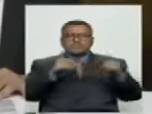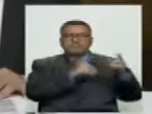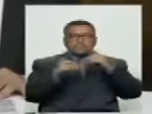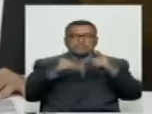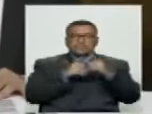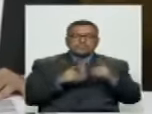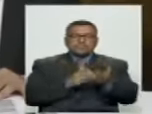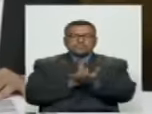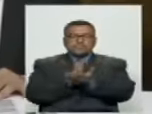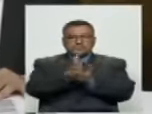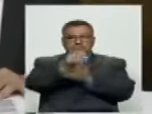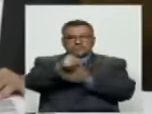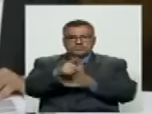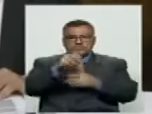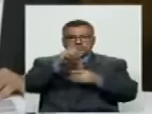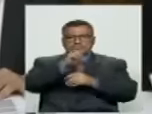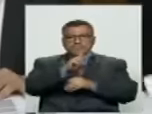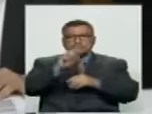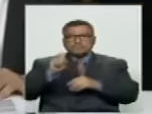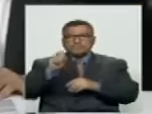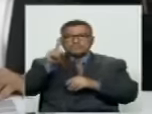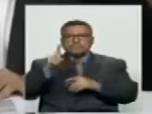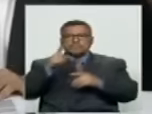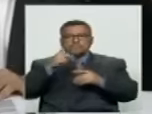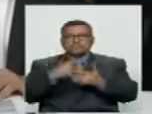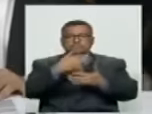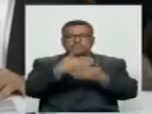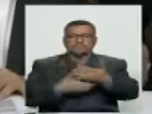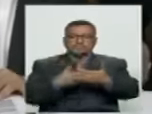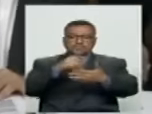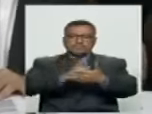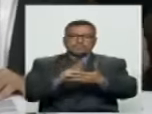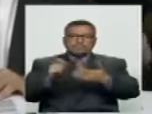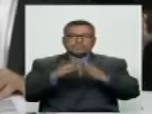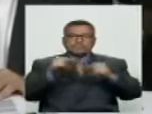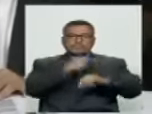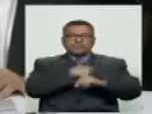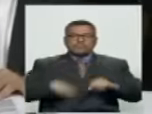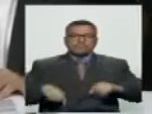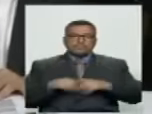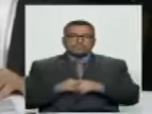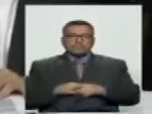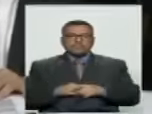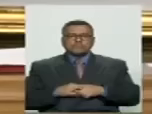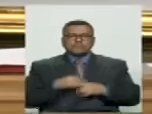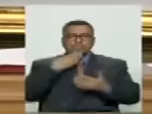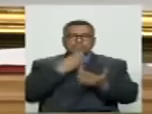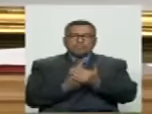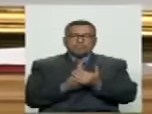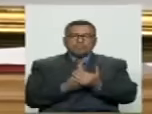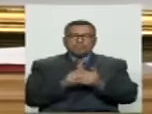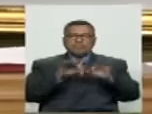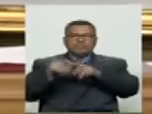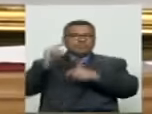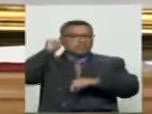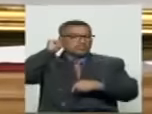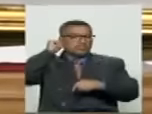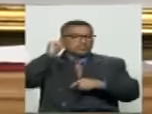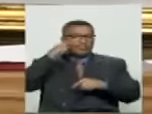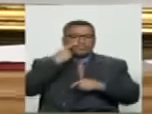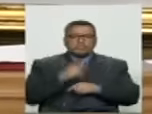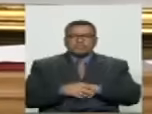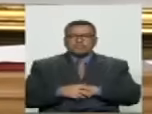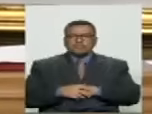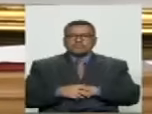para dar continuación en el vigésimo primero del precitado informe. Es todo, ciudadano presidente. Gracias, secretaria. Sirves